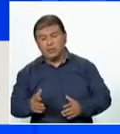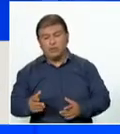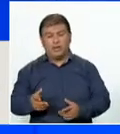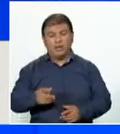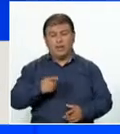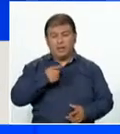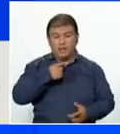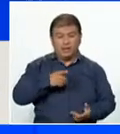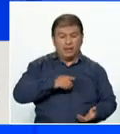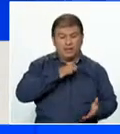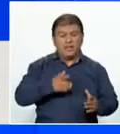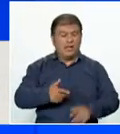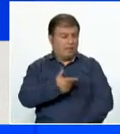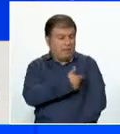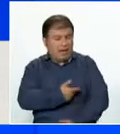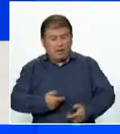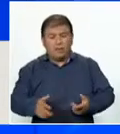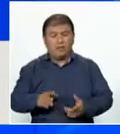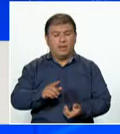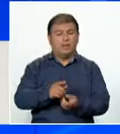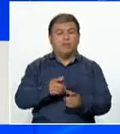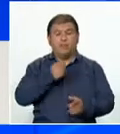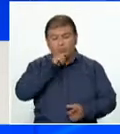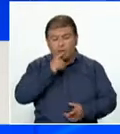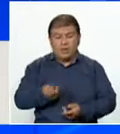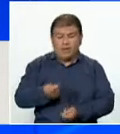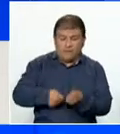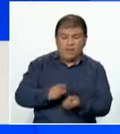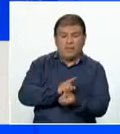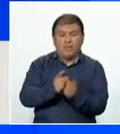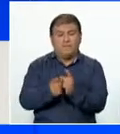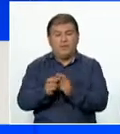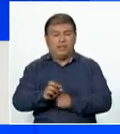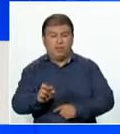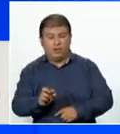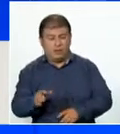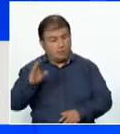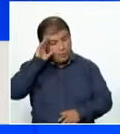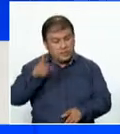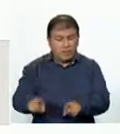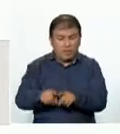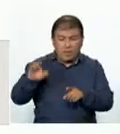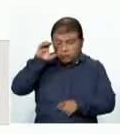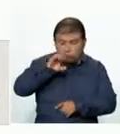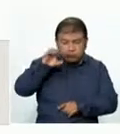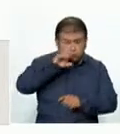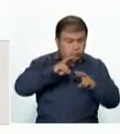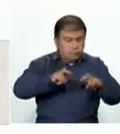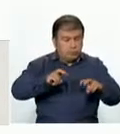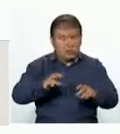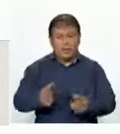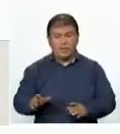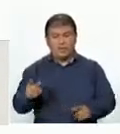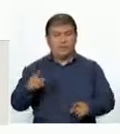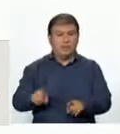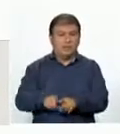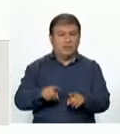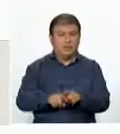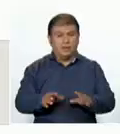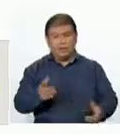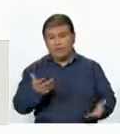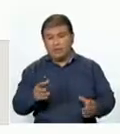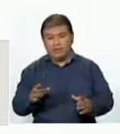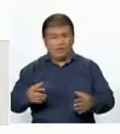cambista, una de las personas que resultó heridas después de un posible asalto. La policía igual está buscando a estas personas y deteniendo de